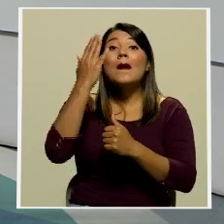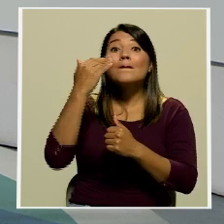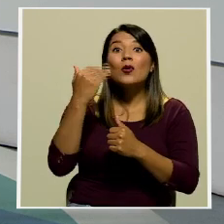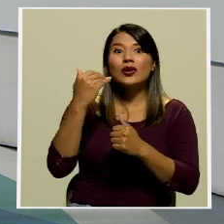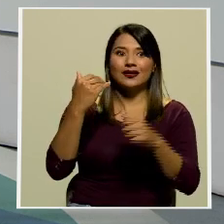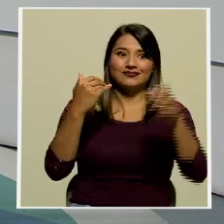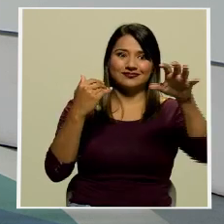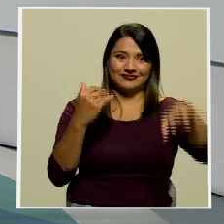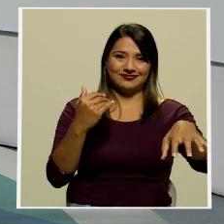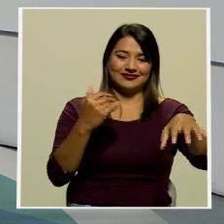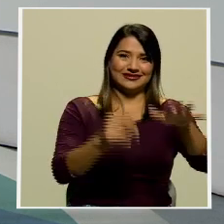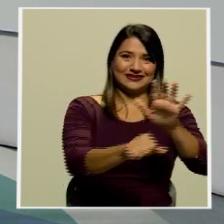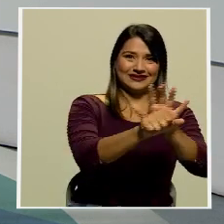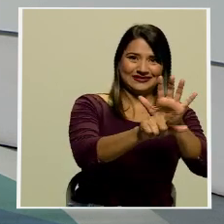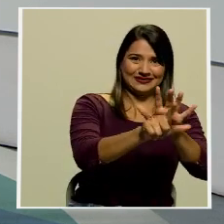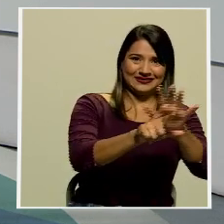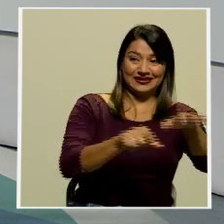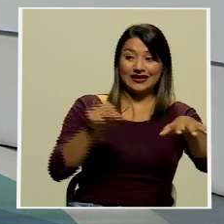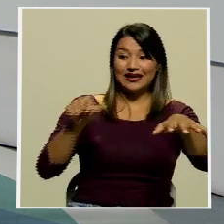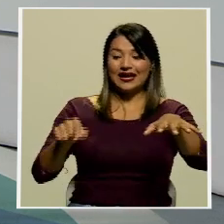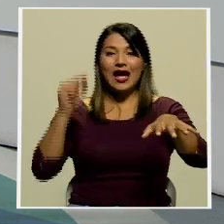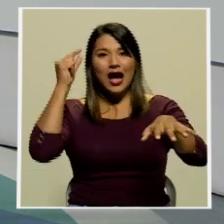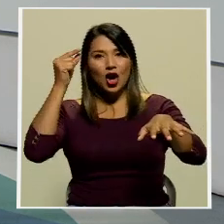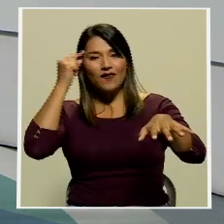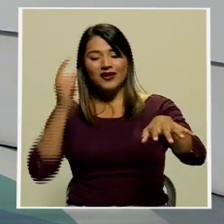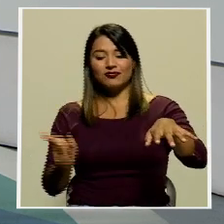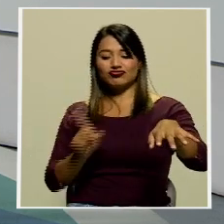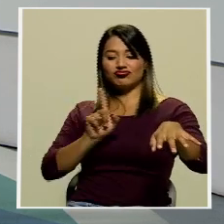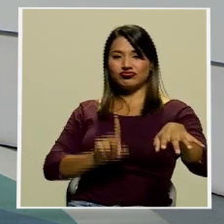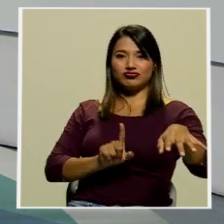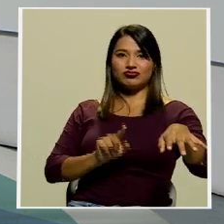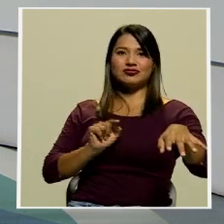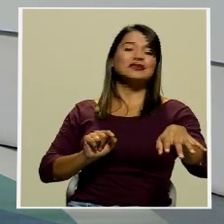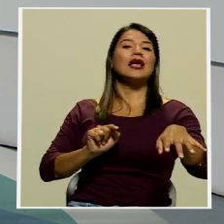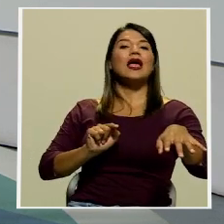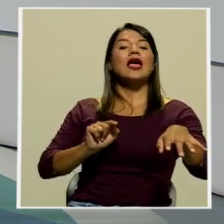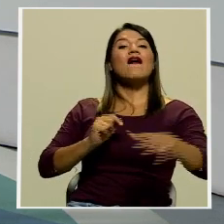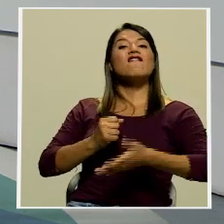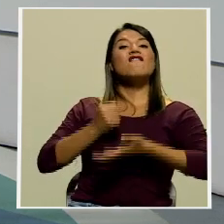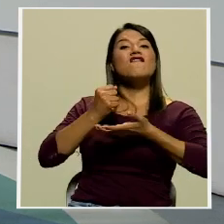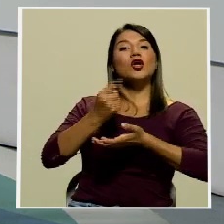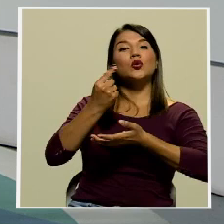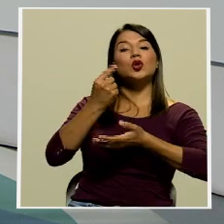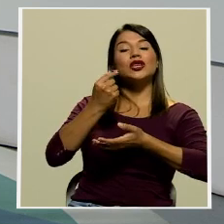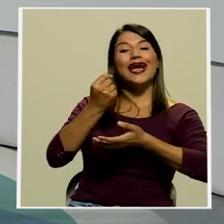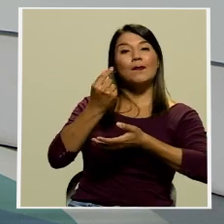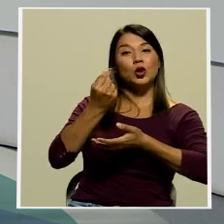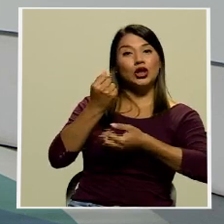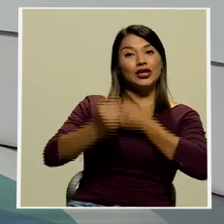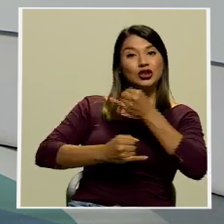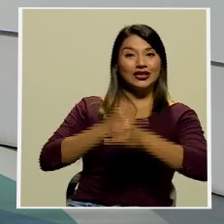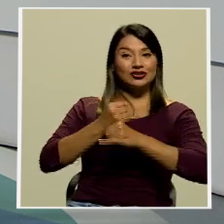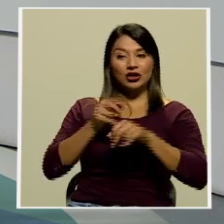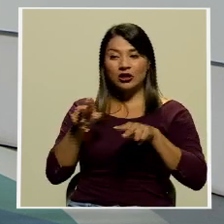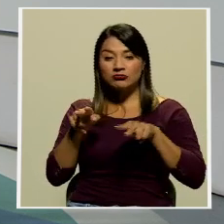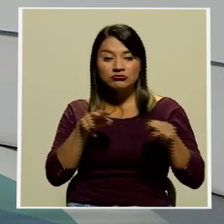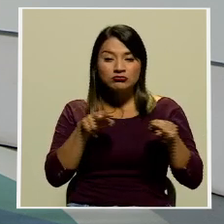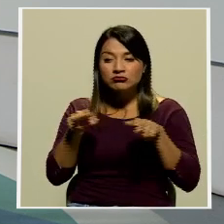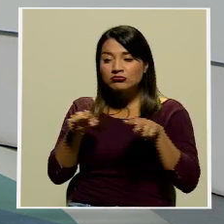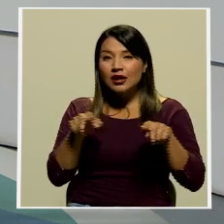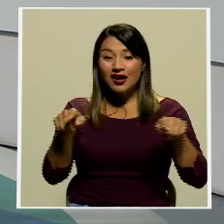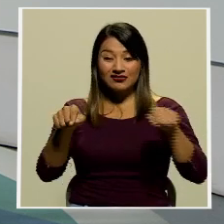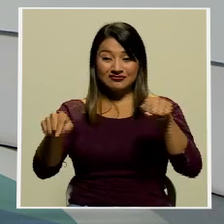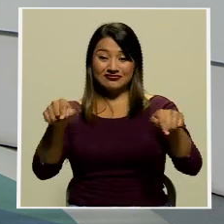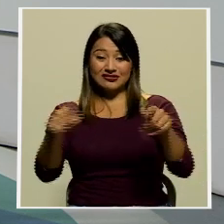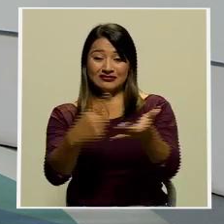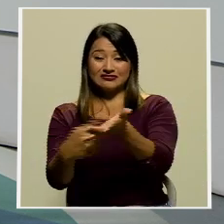Monetario Internacional que está monitoreando este debate y las señales que el país envíe van